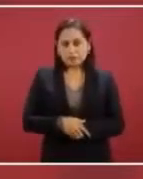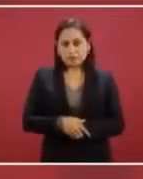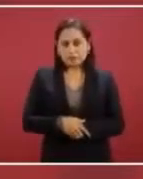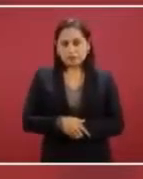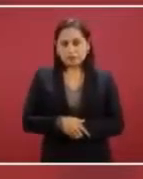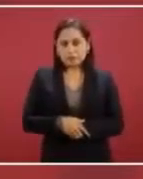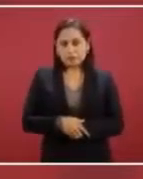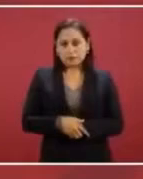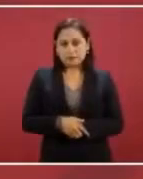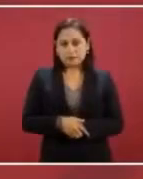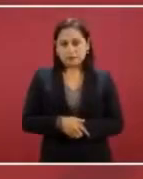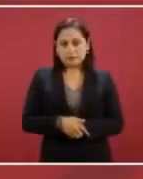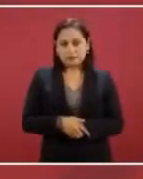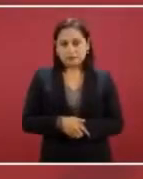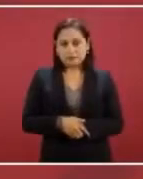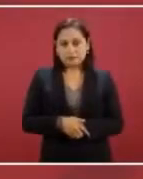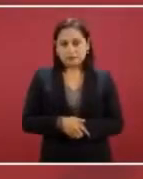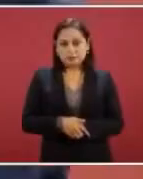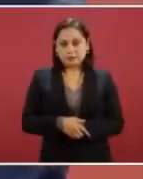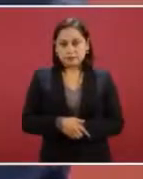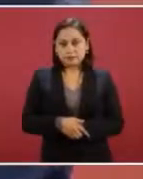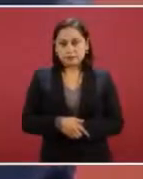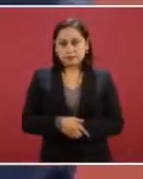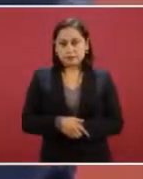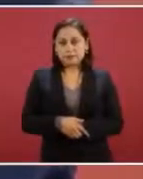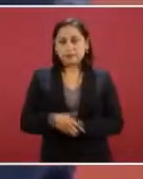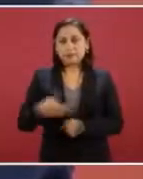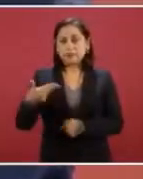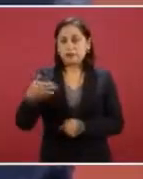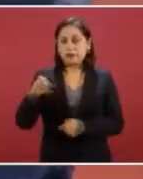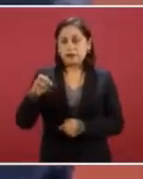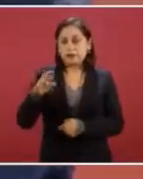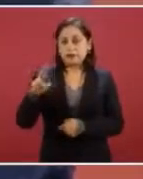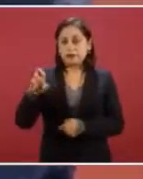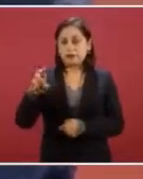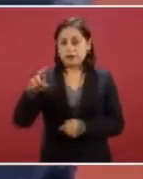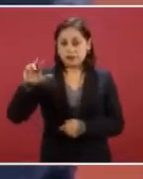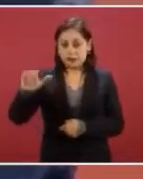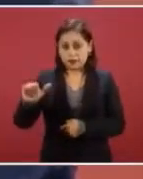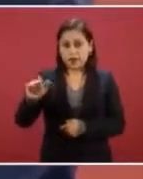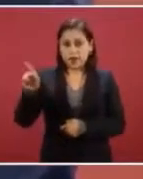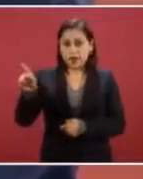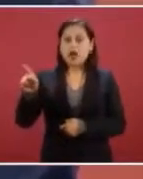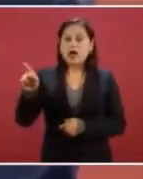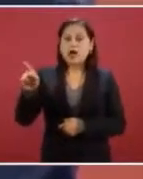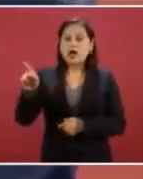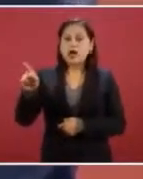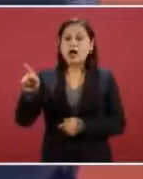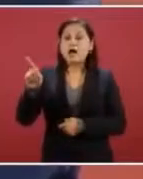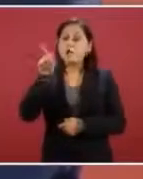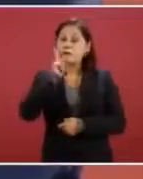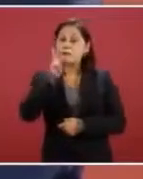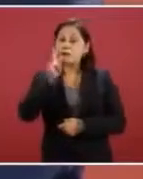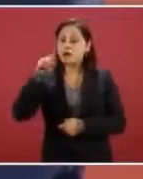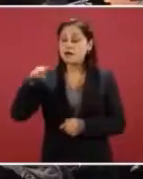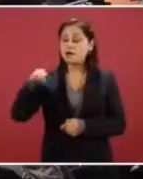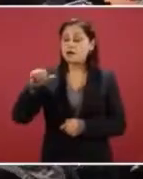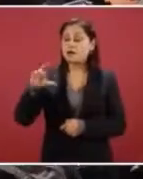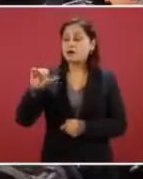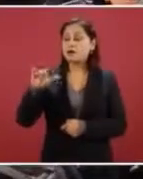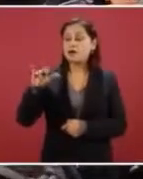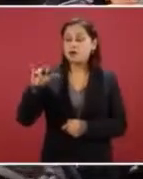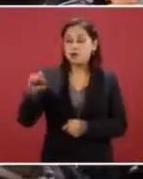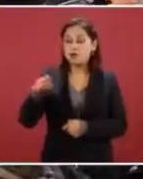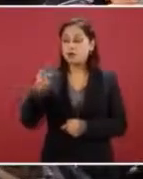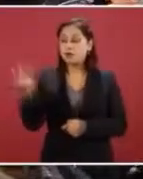el señor Herrera, al papá de Maclovio y a sus dos hijos,